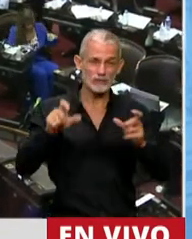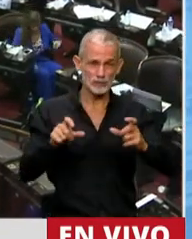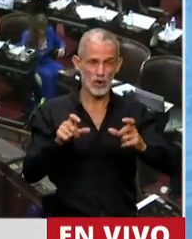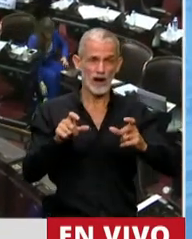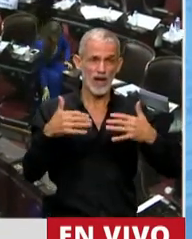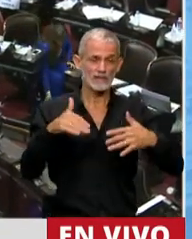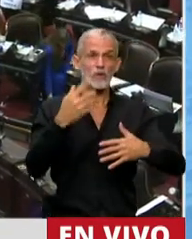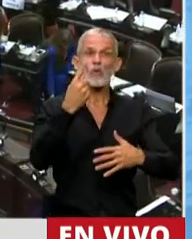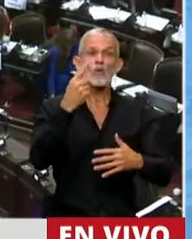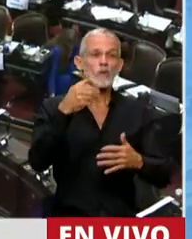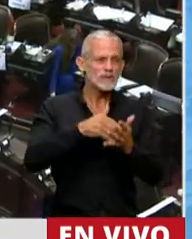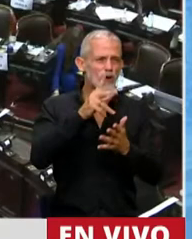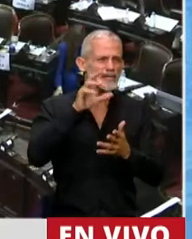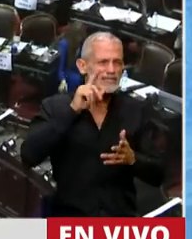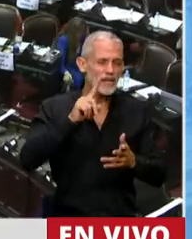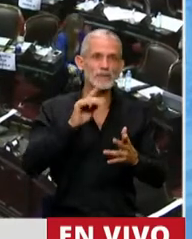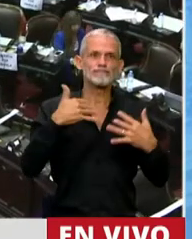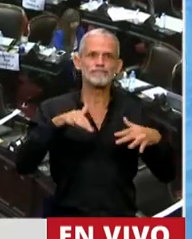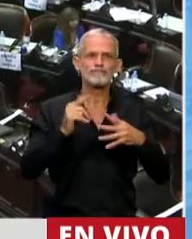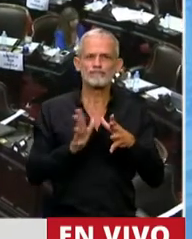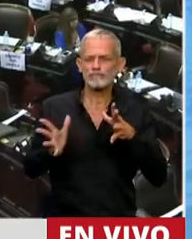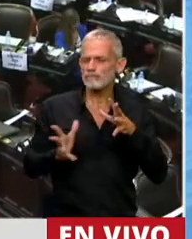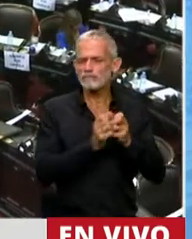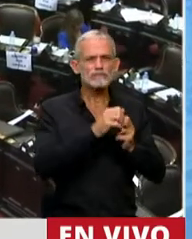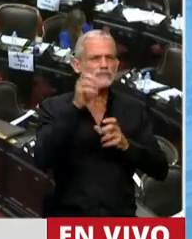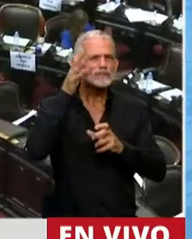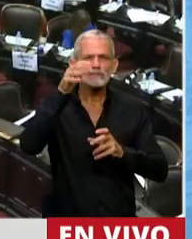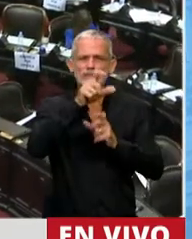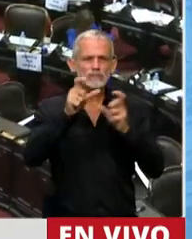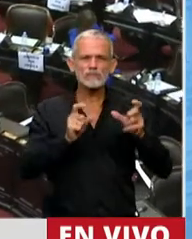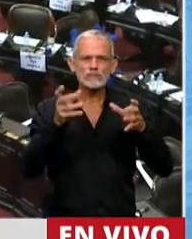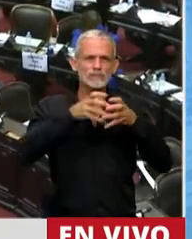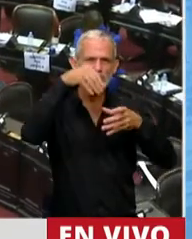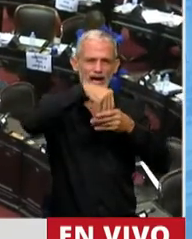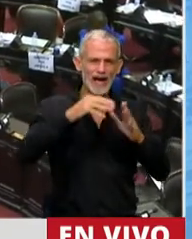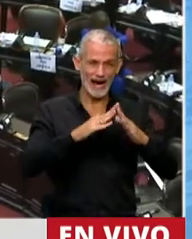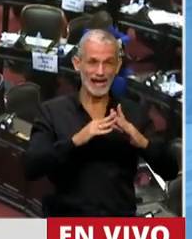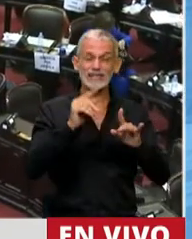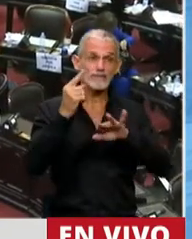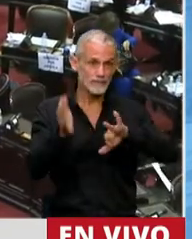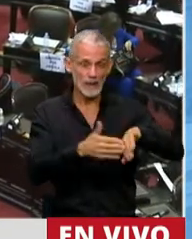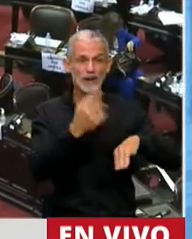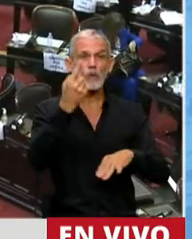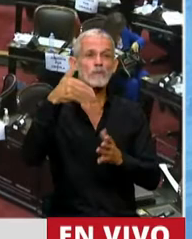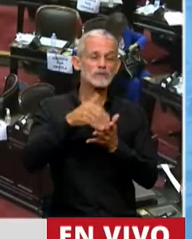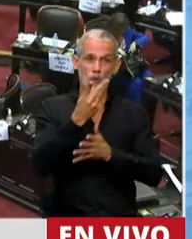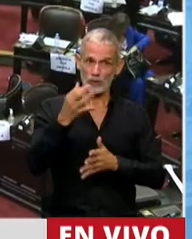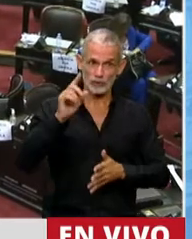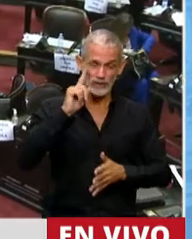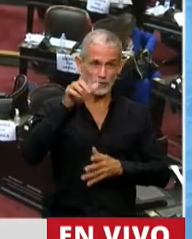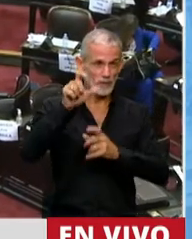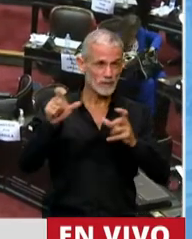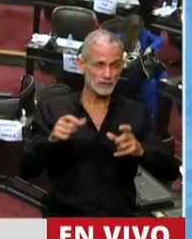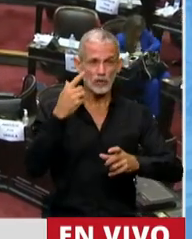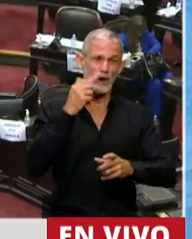1.300.000 de habitantes viven en situación de hacinamiento crítico. Por otra parte, 1.400.000 personas de argentinos y